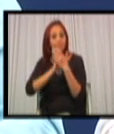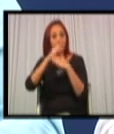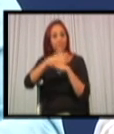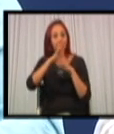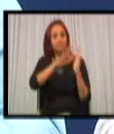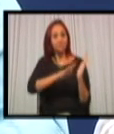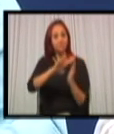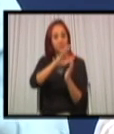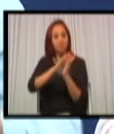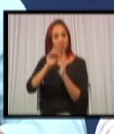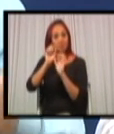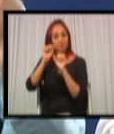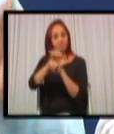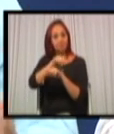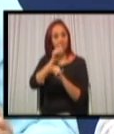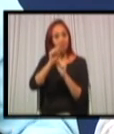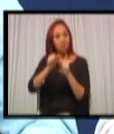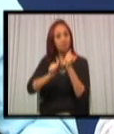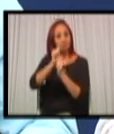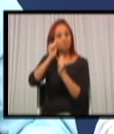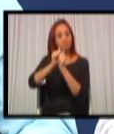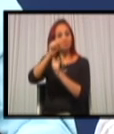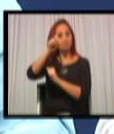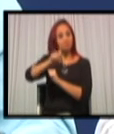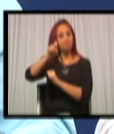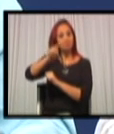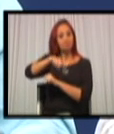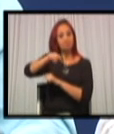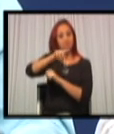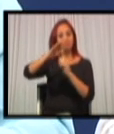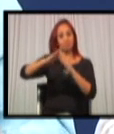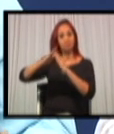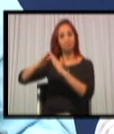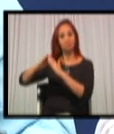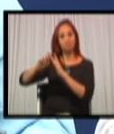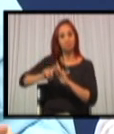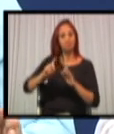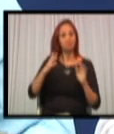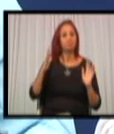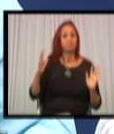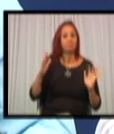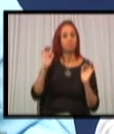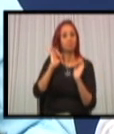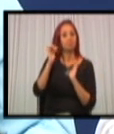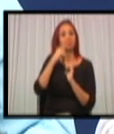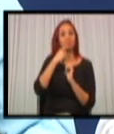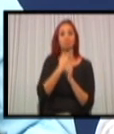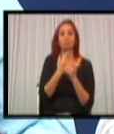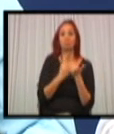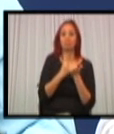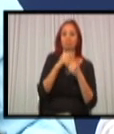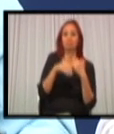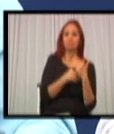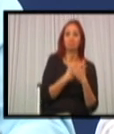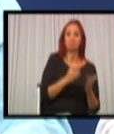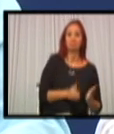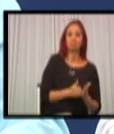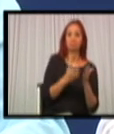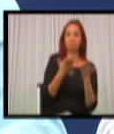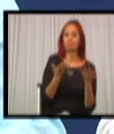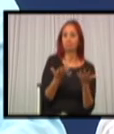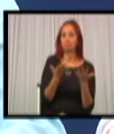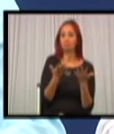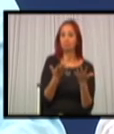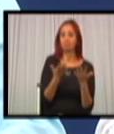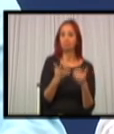planificación, poder solventar la mayor necesidad de los habitantes, pero como decir que vamos a asfaltar todos los caminos, sería